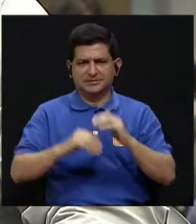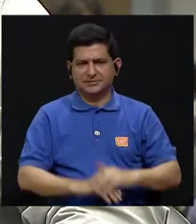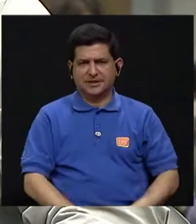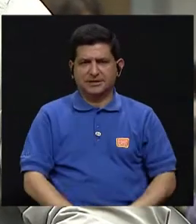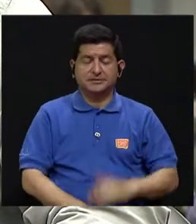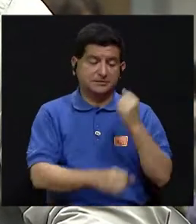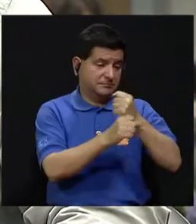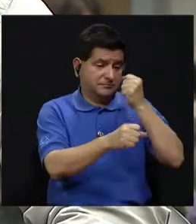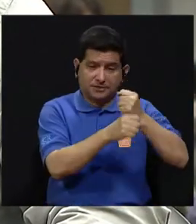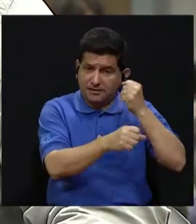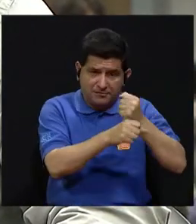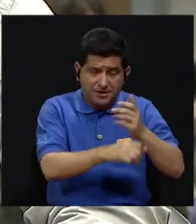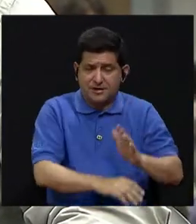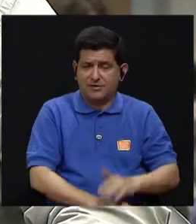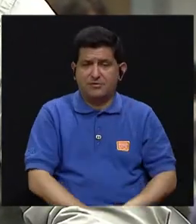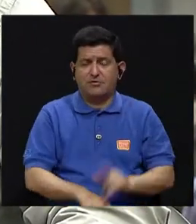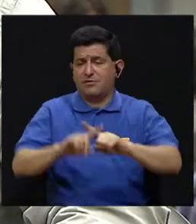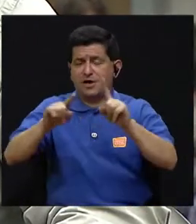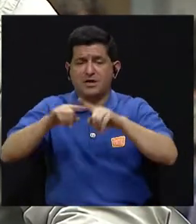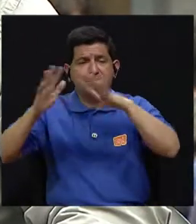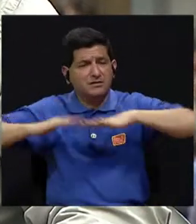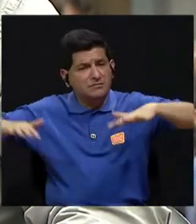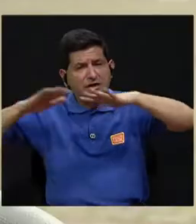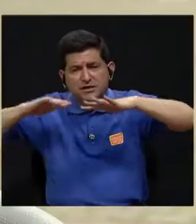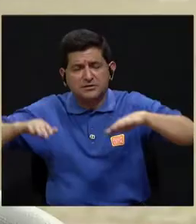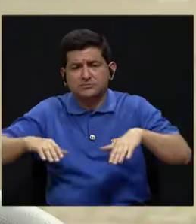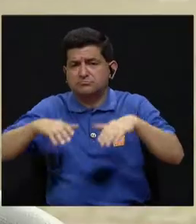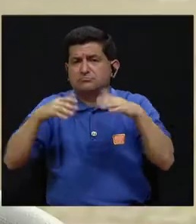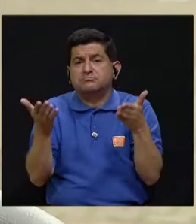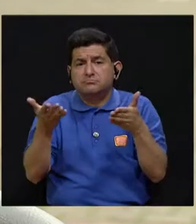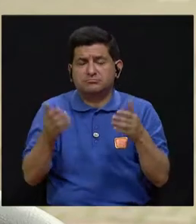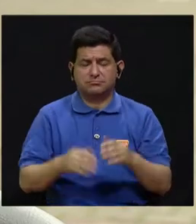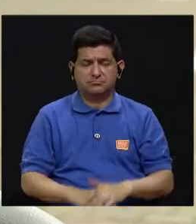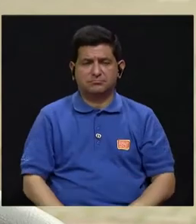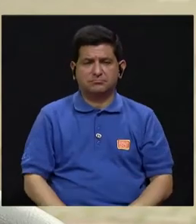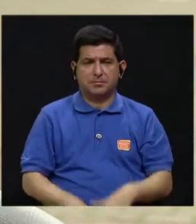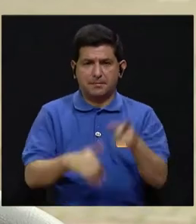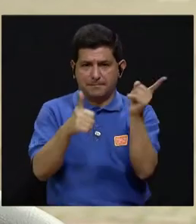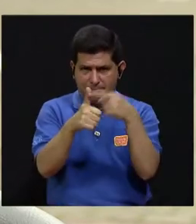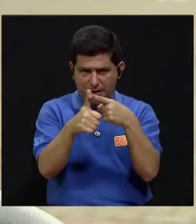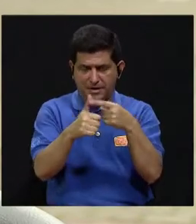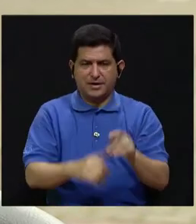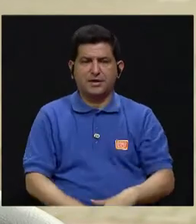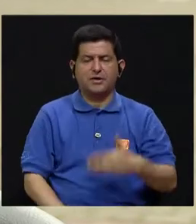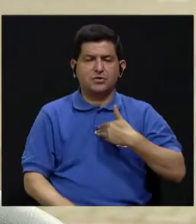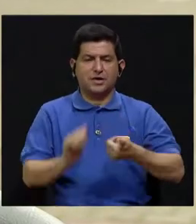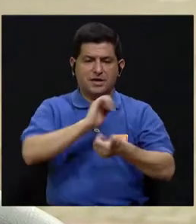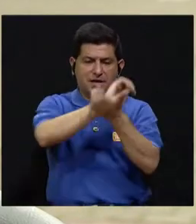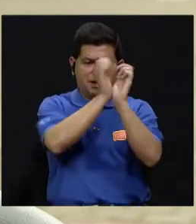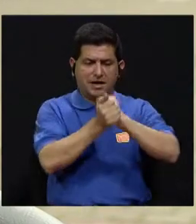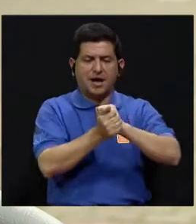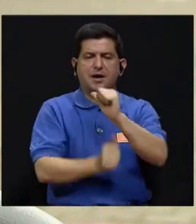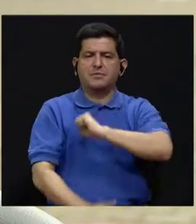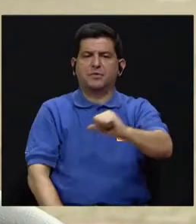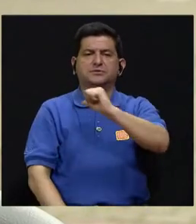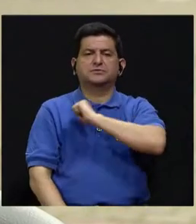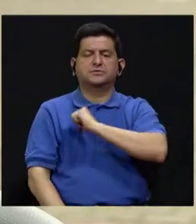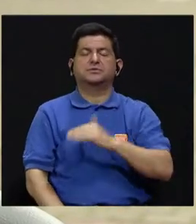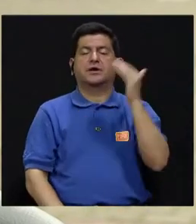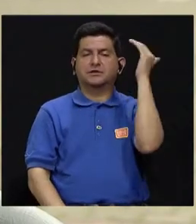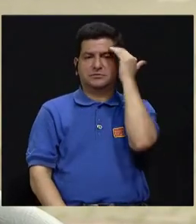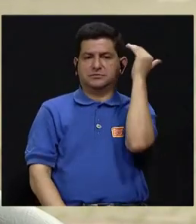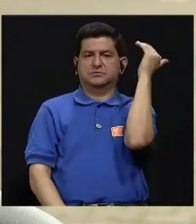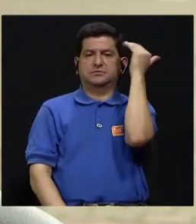casas, en el trabajo, claro, en diferentes ámbitos? Bueno, lo primero es tener un cambio de actitud, ¿verdad? Hay